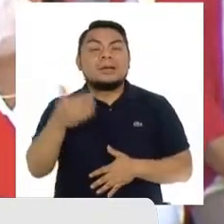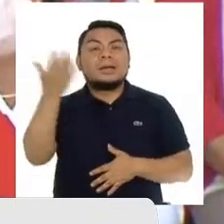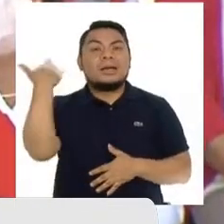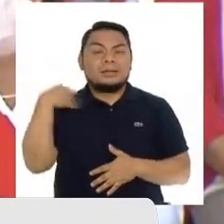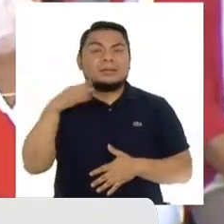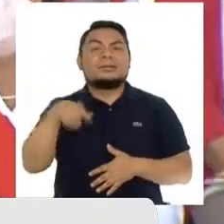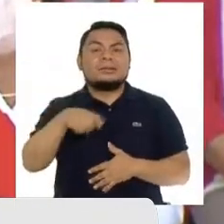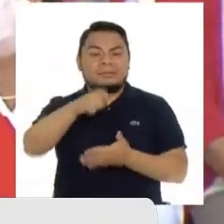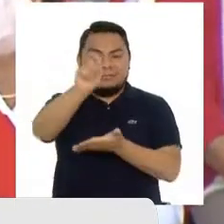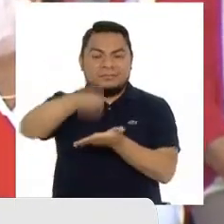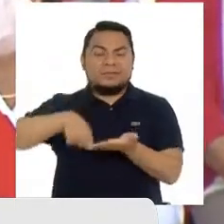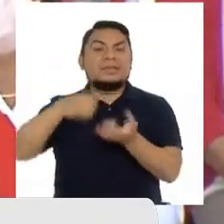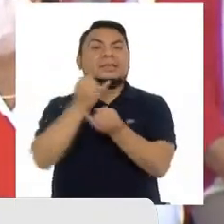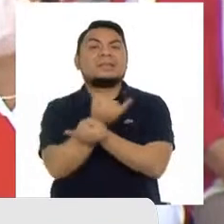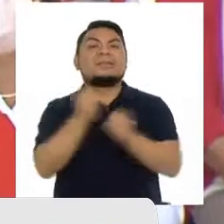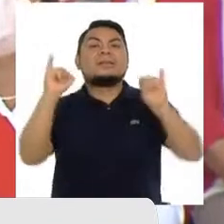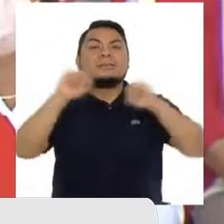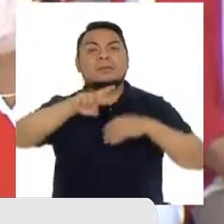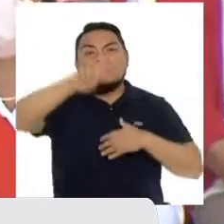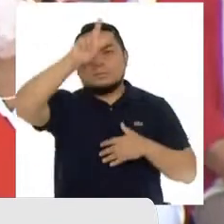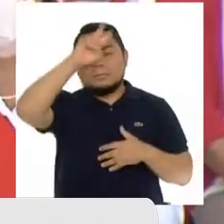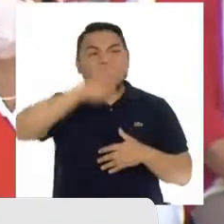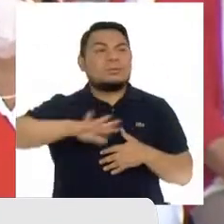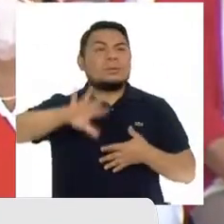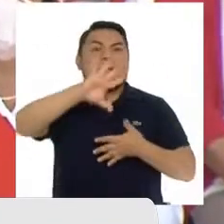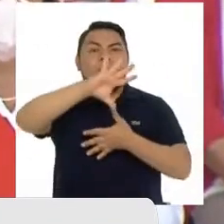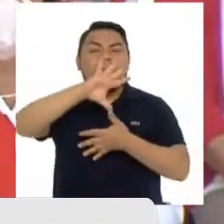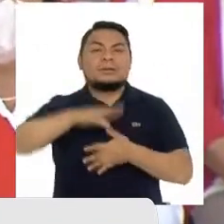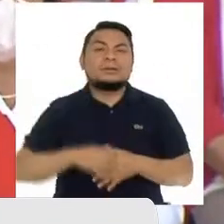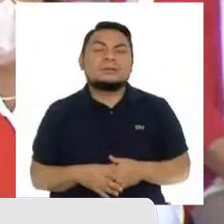independencia del perú y américa